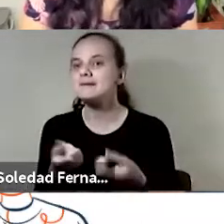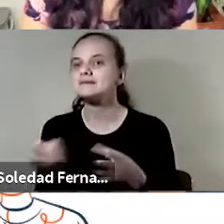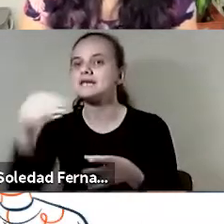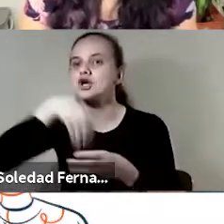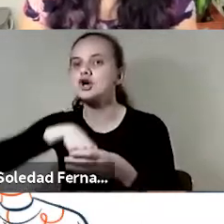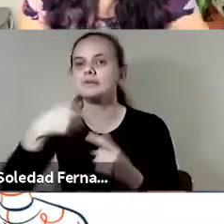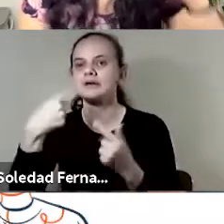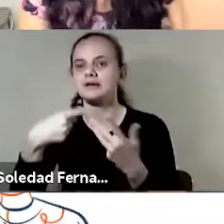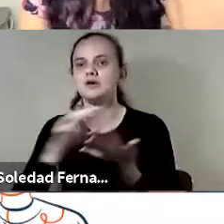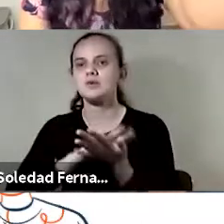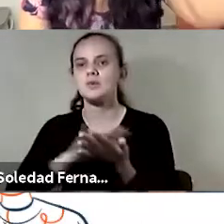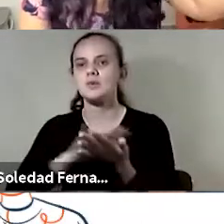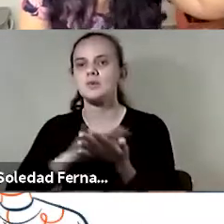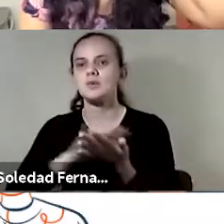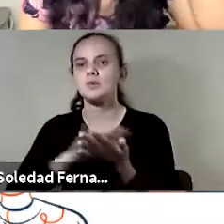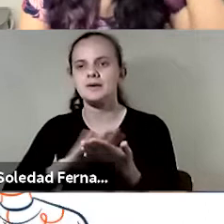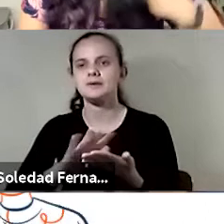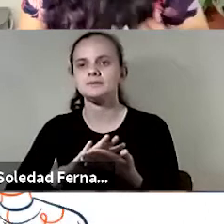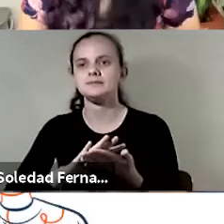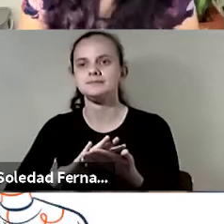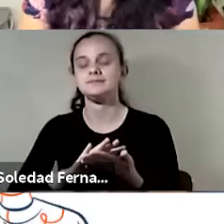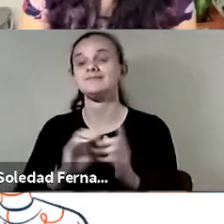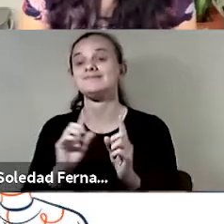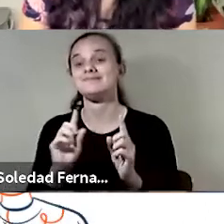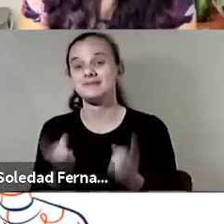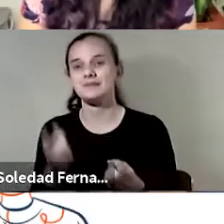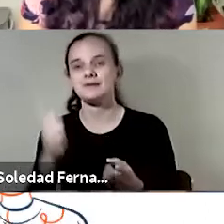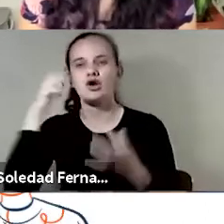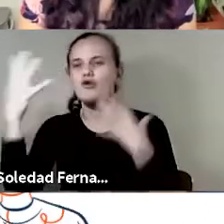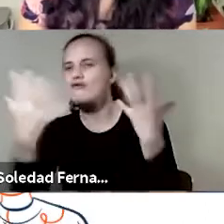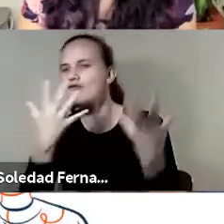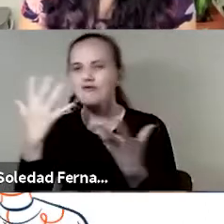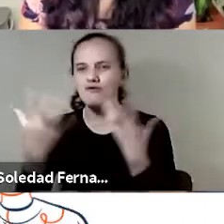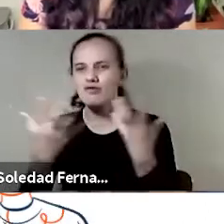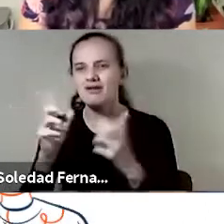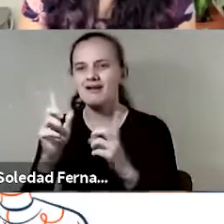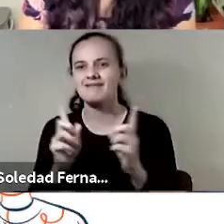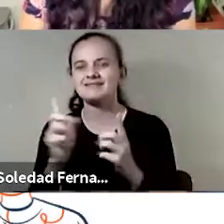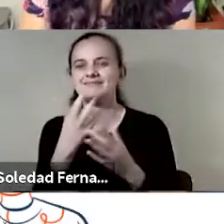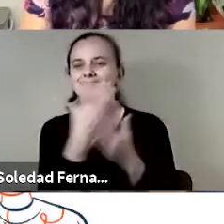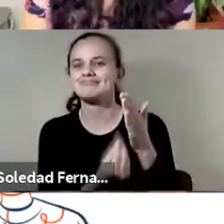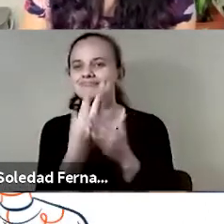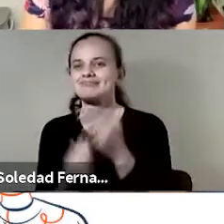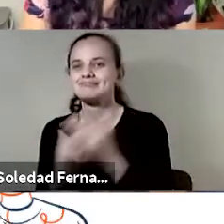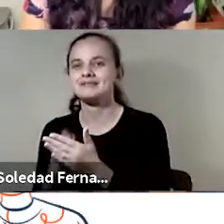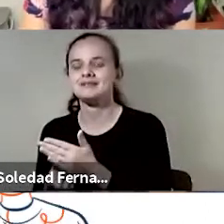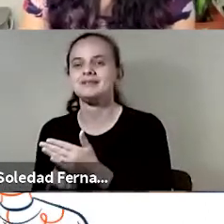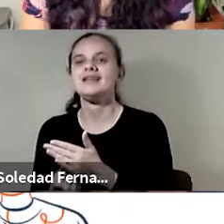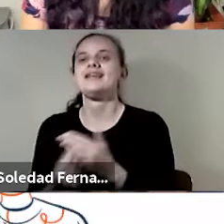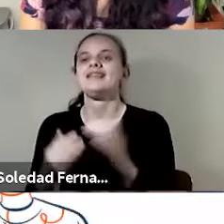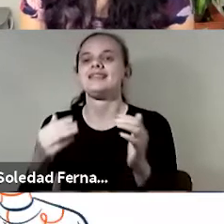tenido en cuenta. Así que también se tienen en cuenta para este tipo de cosas, y por ahí se